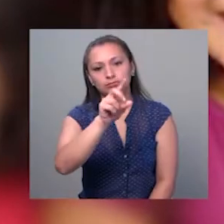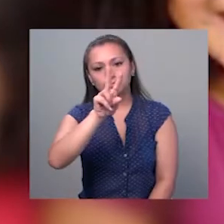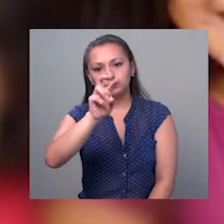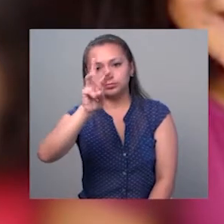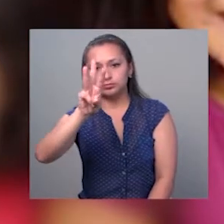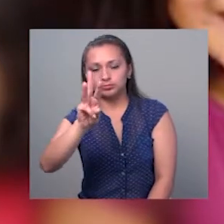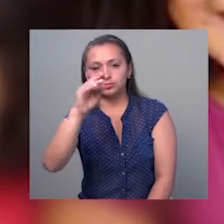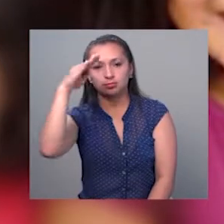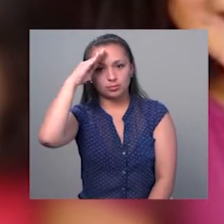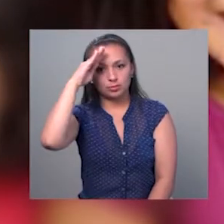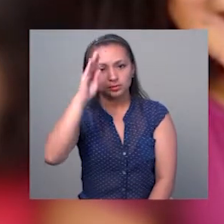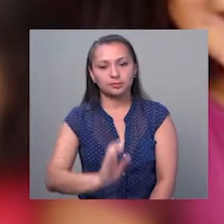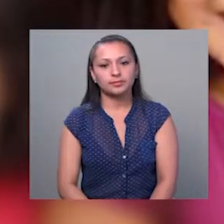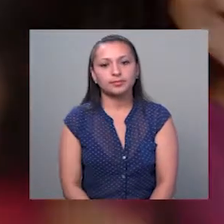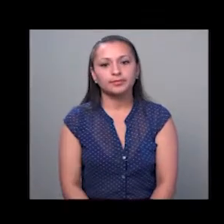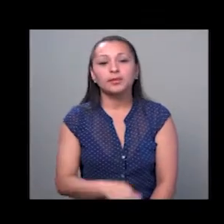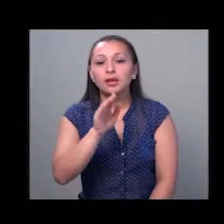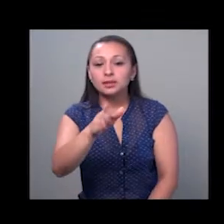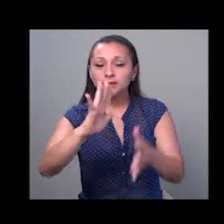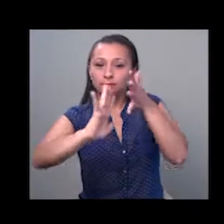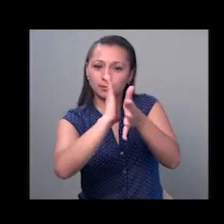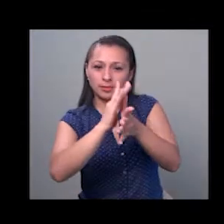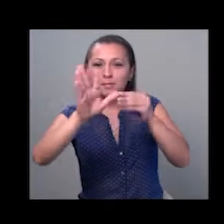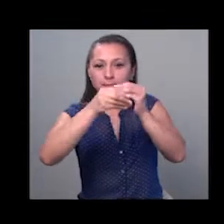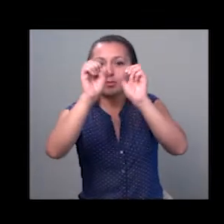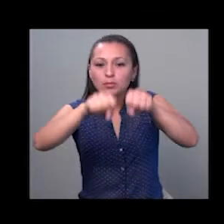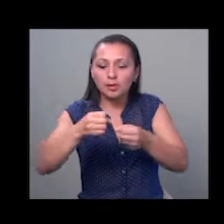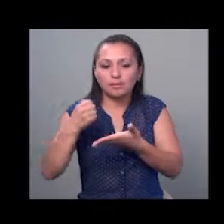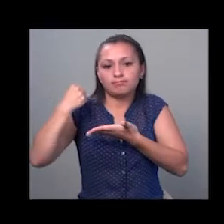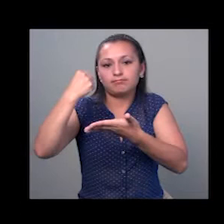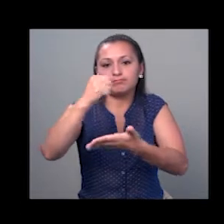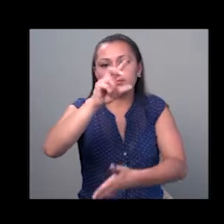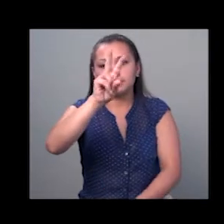320-264-2377 de la Fiscalía o al 123 de la Policía Nacional. Por esta información se ofrece una